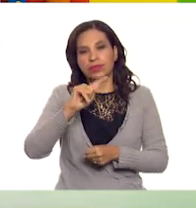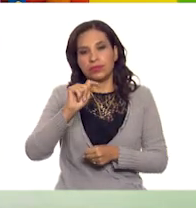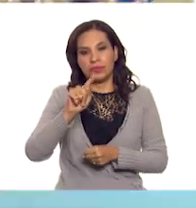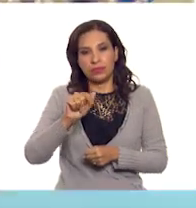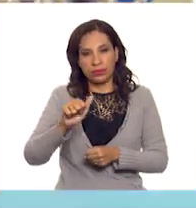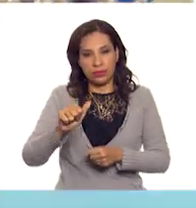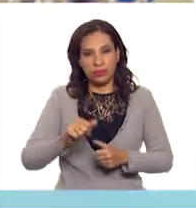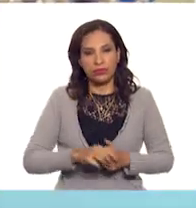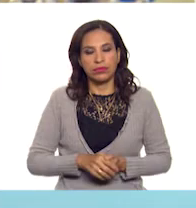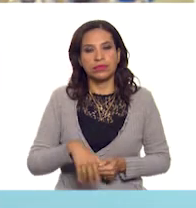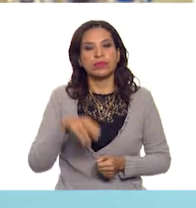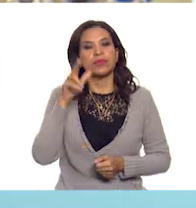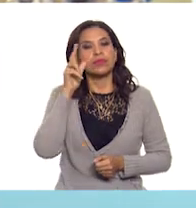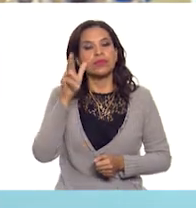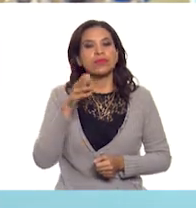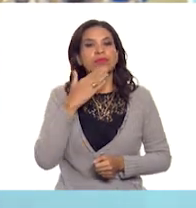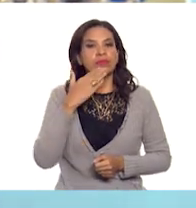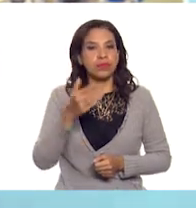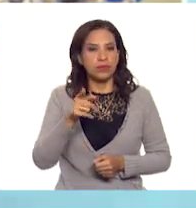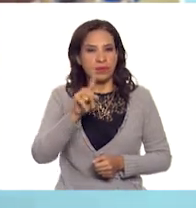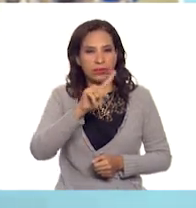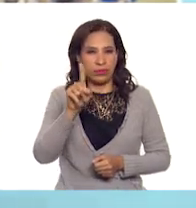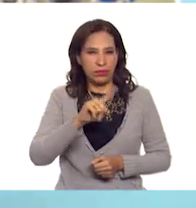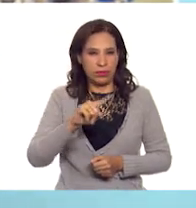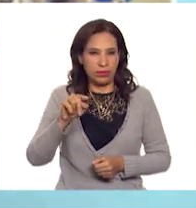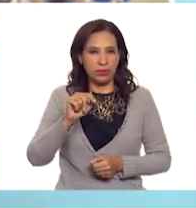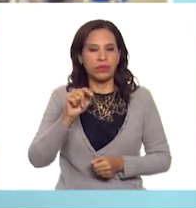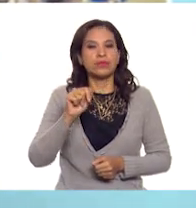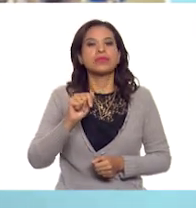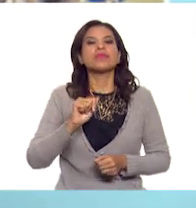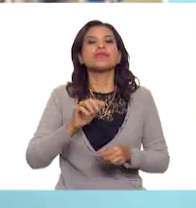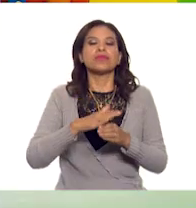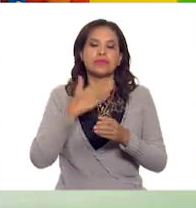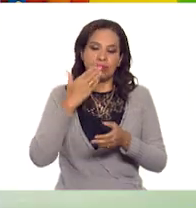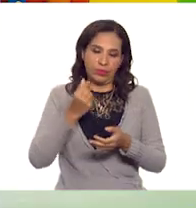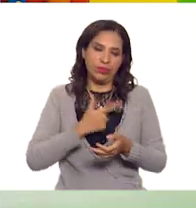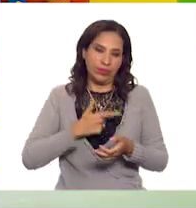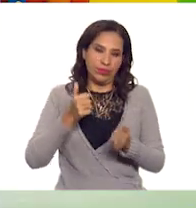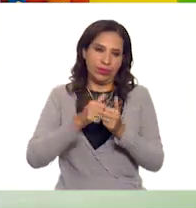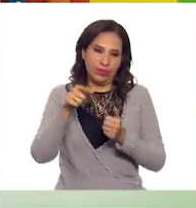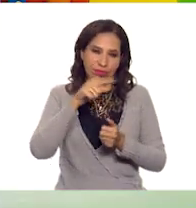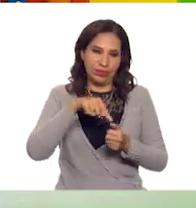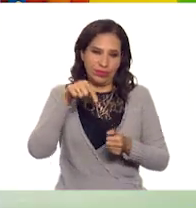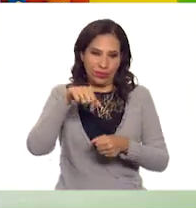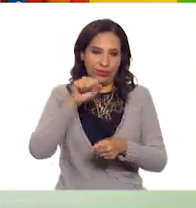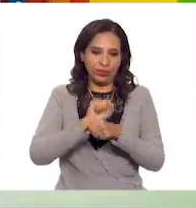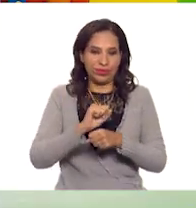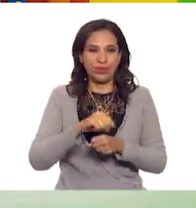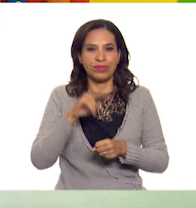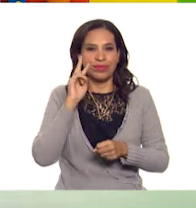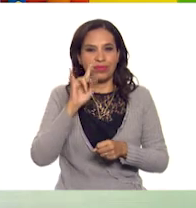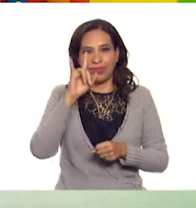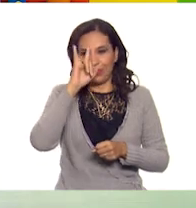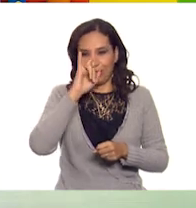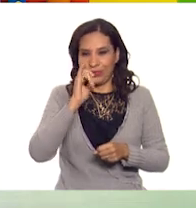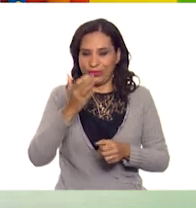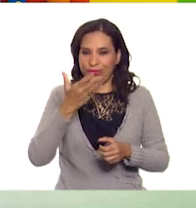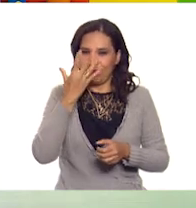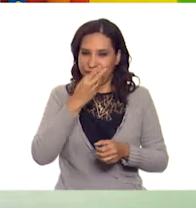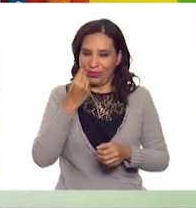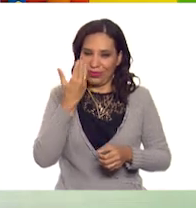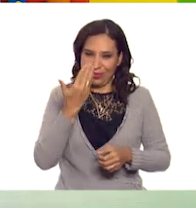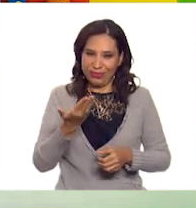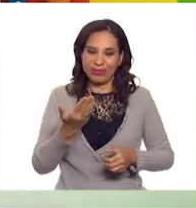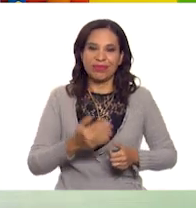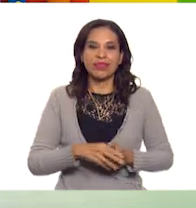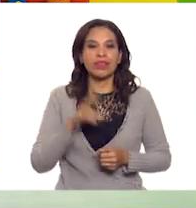Itza? Hola, Sohar. Estoy muy bien, muy contenta por estar en este programa con ustedes. Ay, además estás guapísima. Déjame